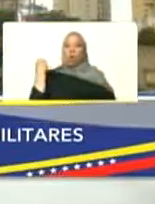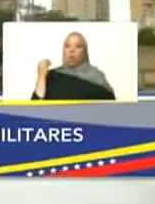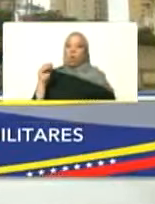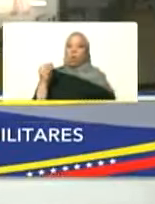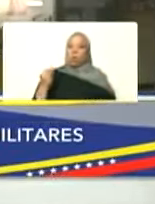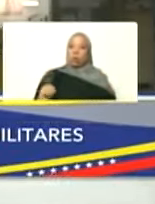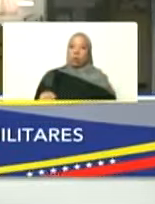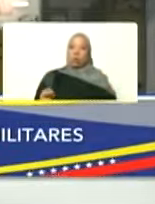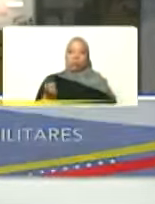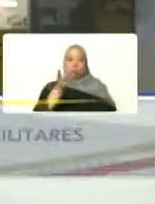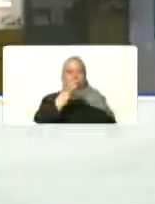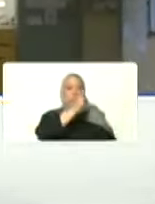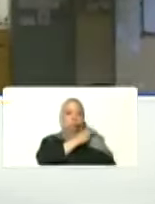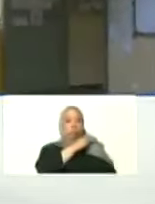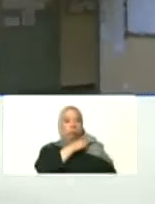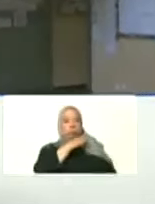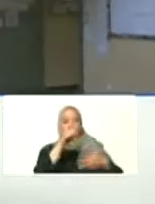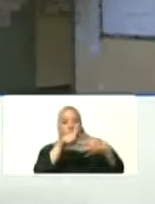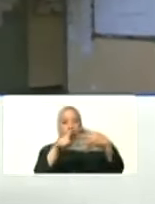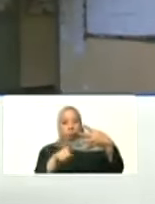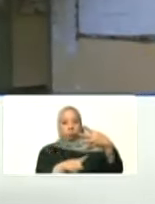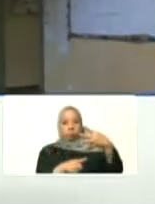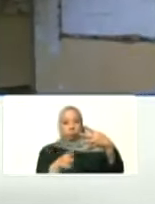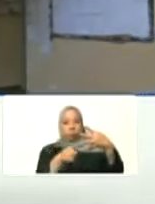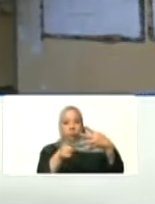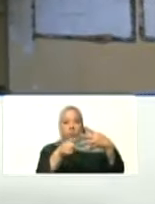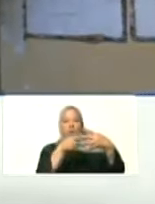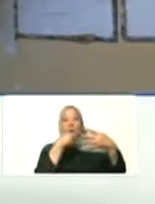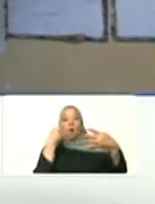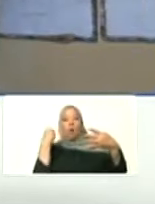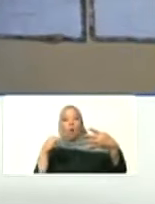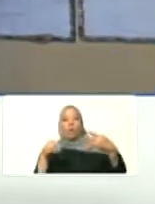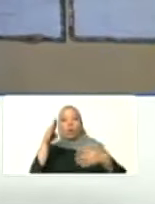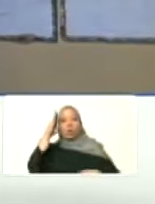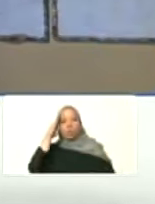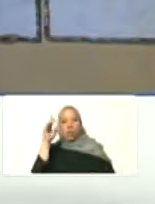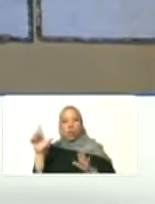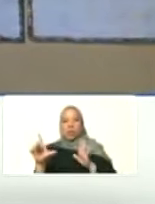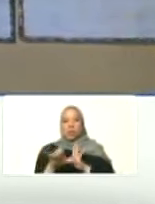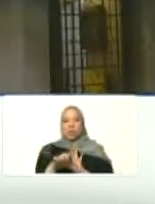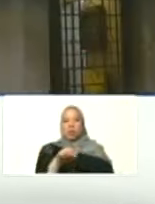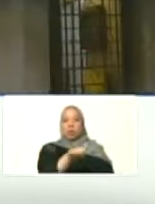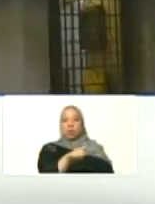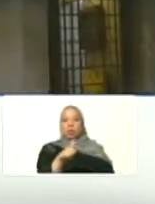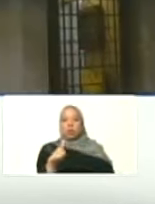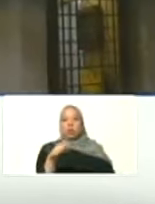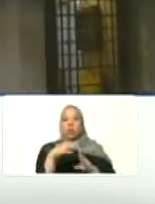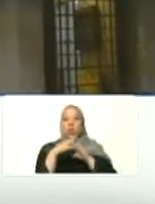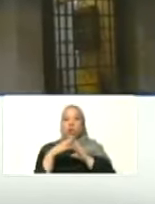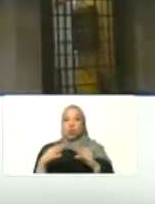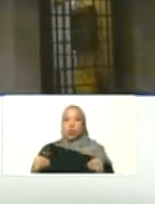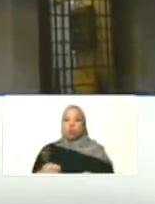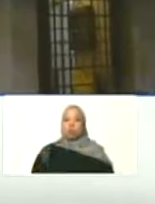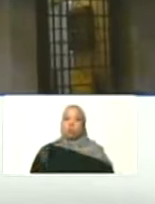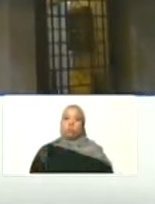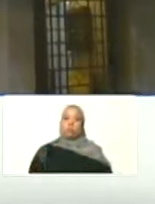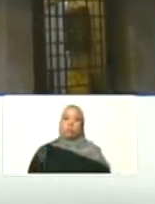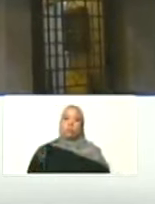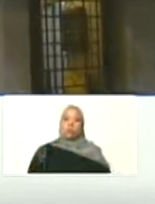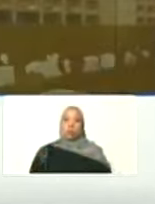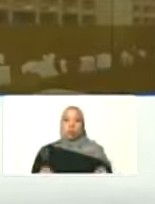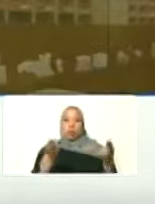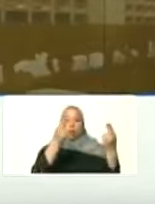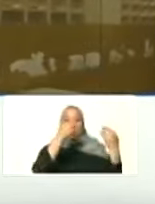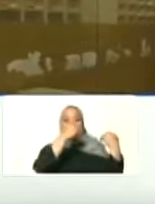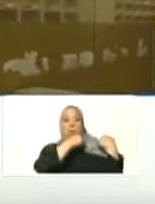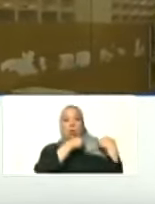los tenientes, subtenientes, capitanes, mayores, en cada liceo, todos encargados para